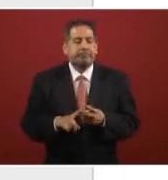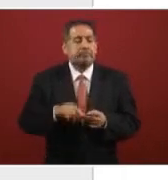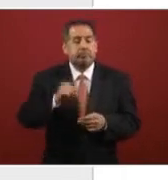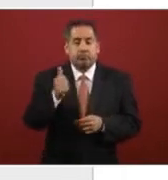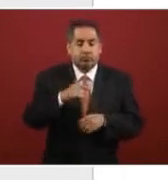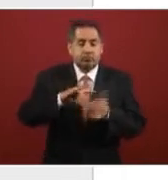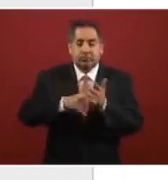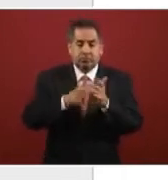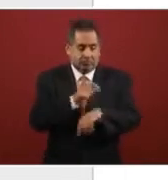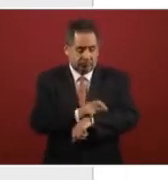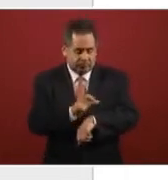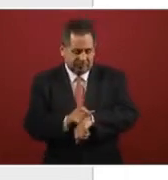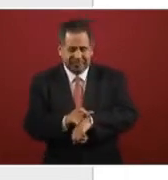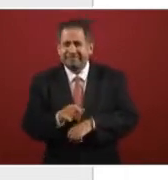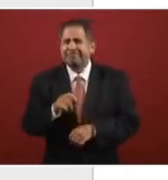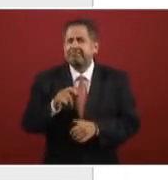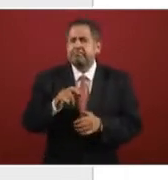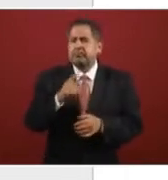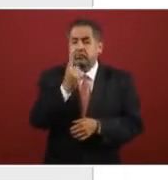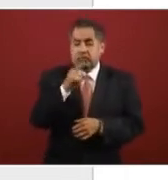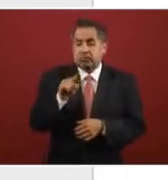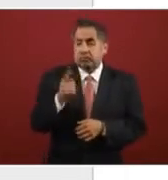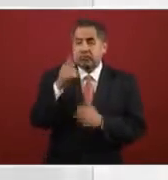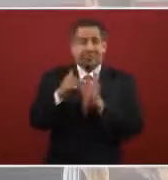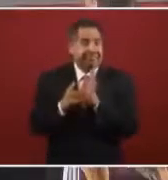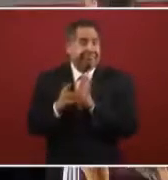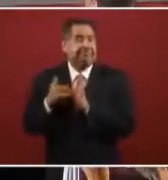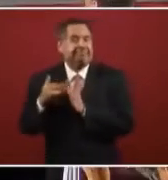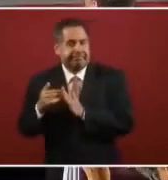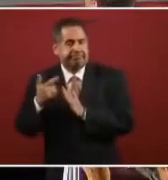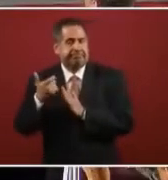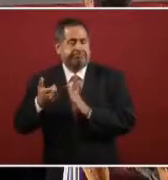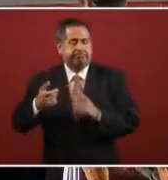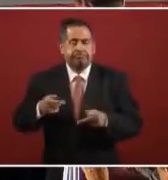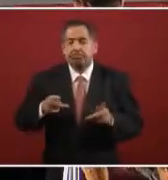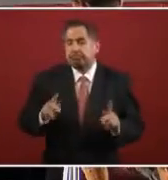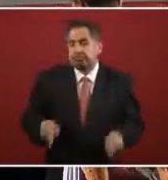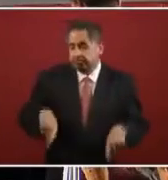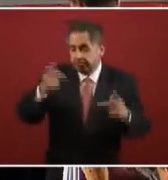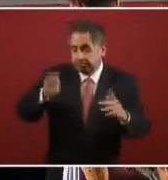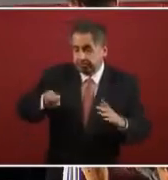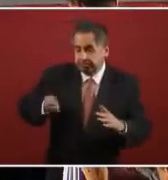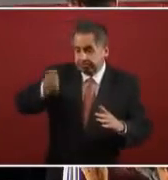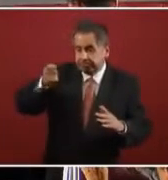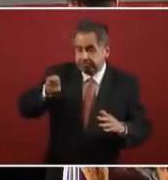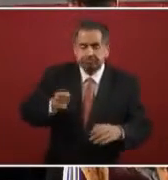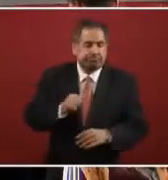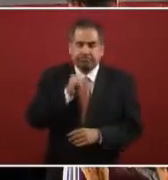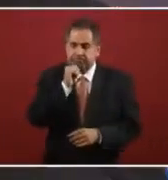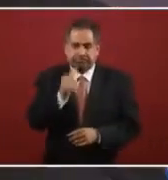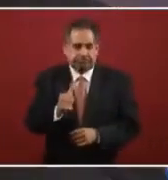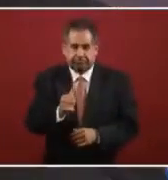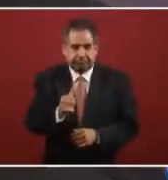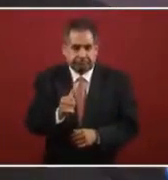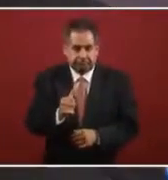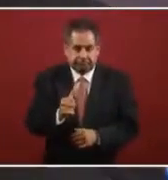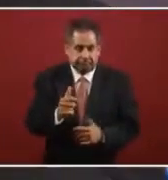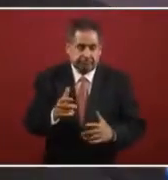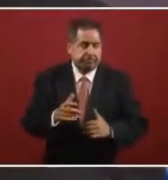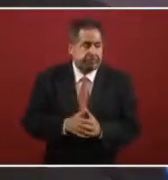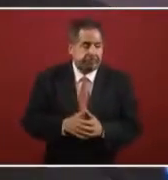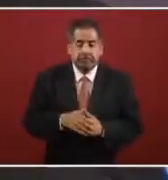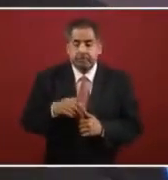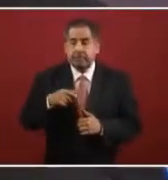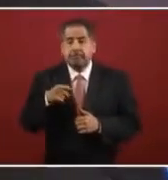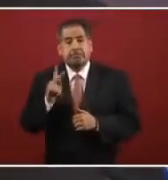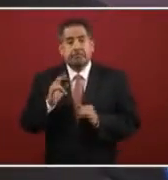que valía alrededor de 1.1, estaba valorado como precio inicial. Eso no se vendieron. these No were obstante, not nosotros para el sold, Instituto para